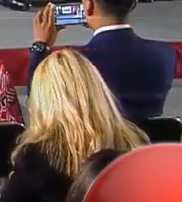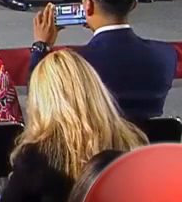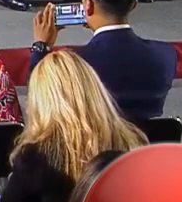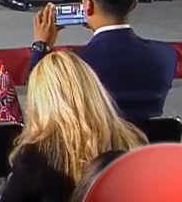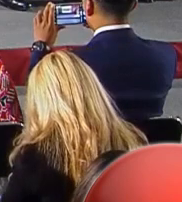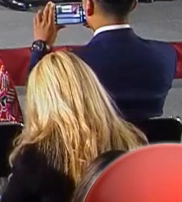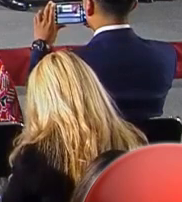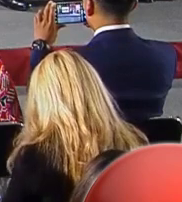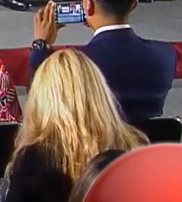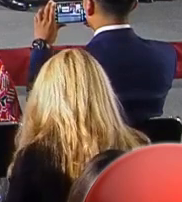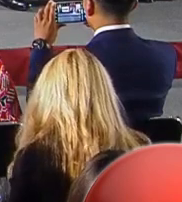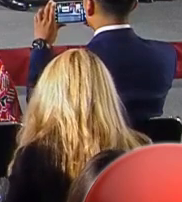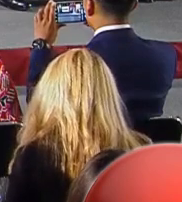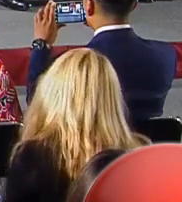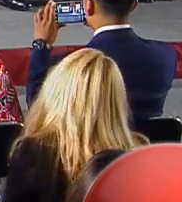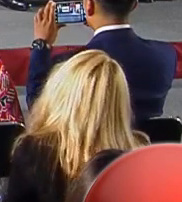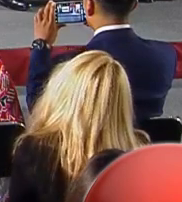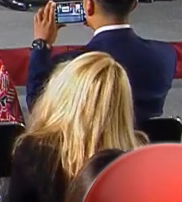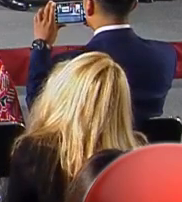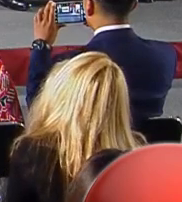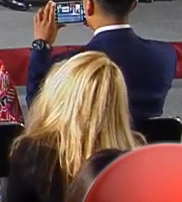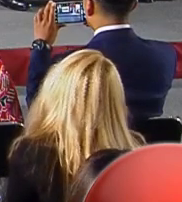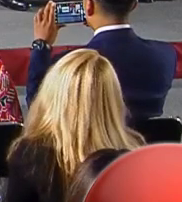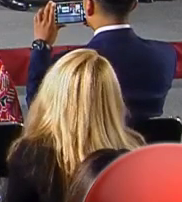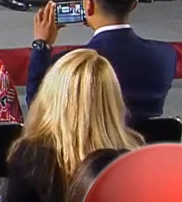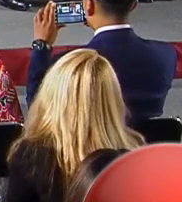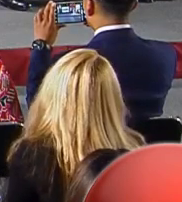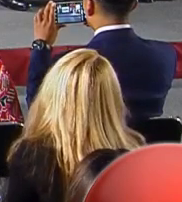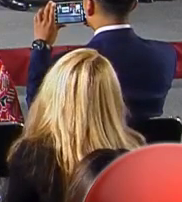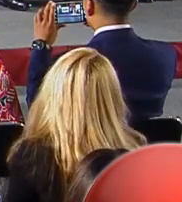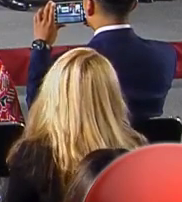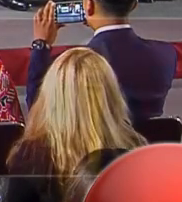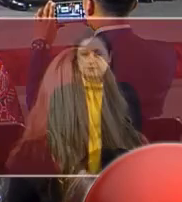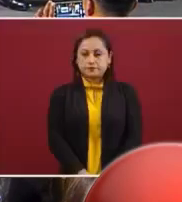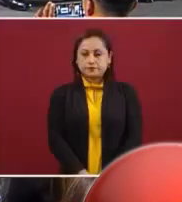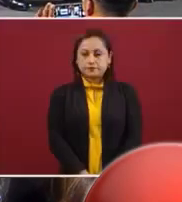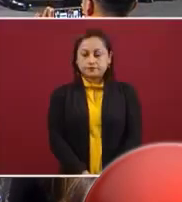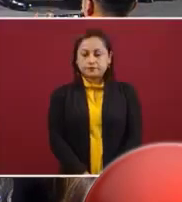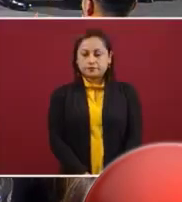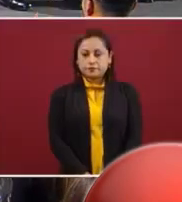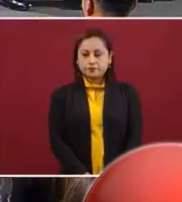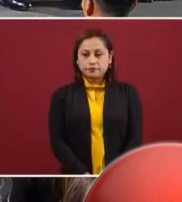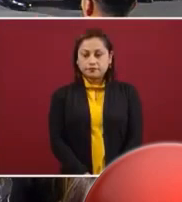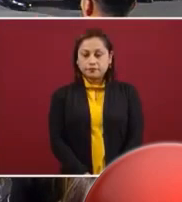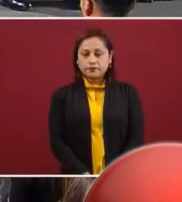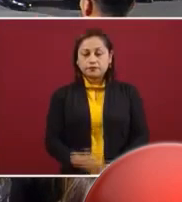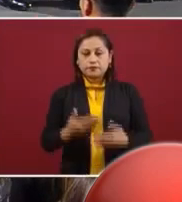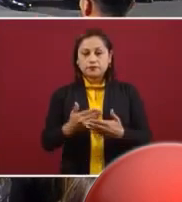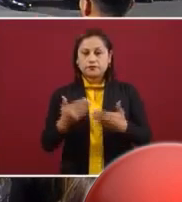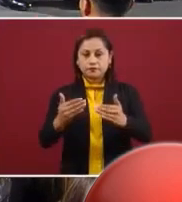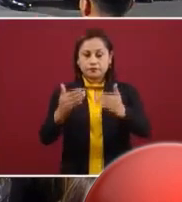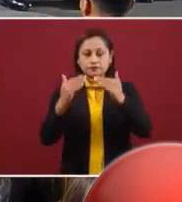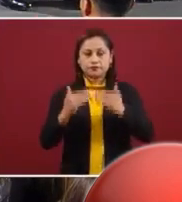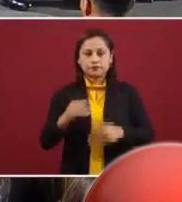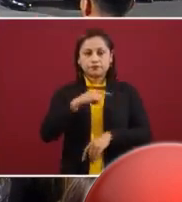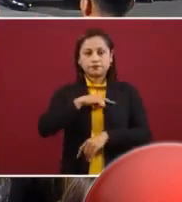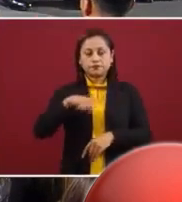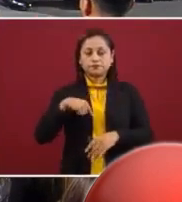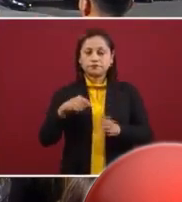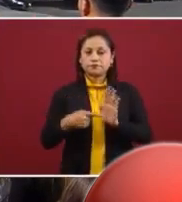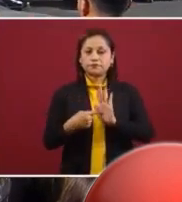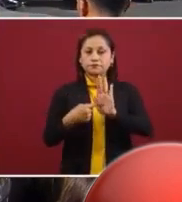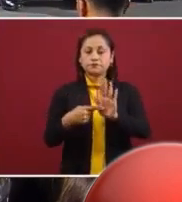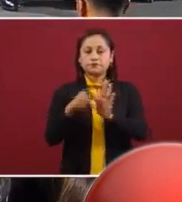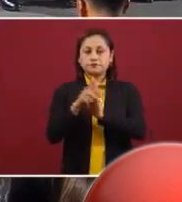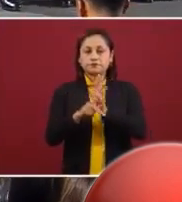rincón de este país, que día con día luchan por mejorar su bienestar y el de sus comunidades. A continuación, presentaremos un video con